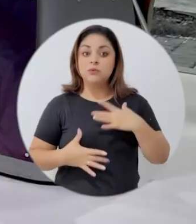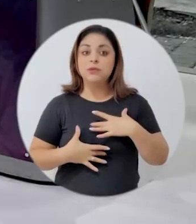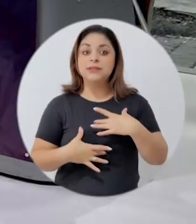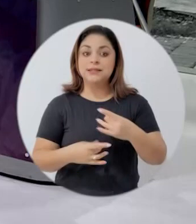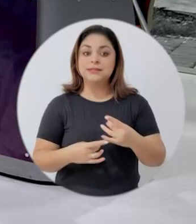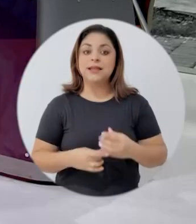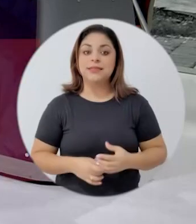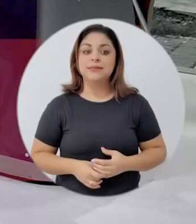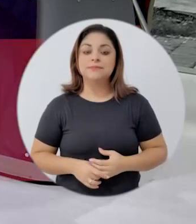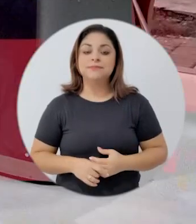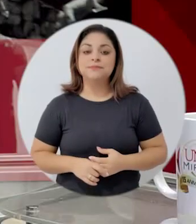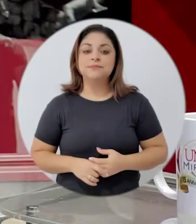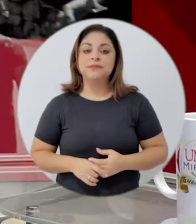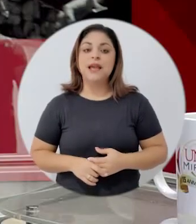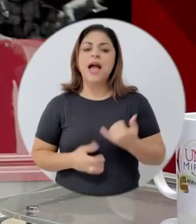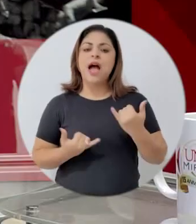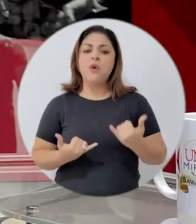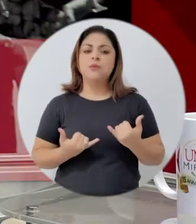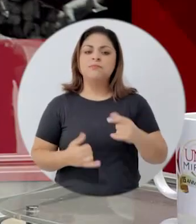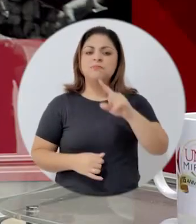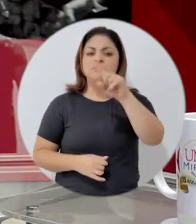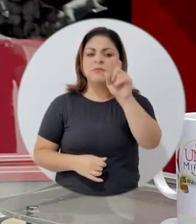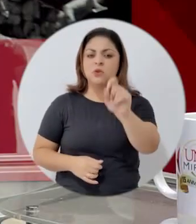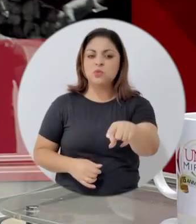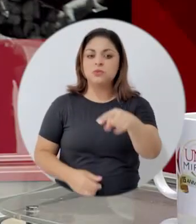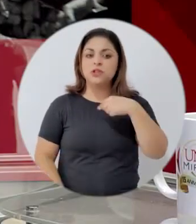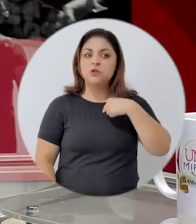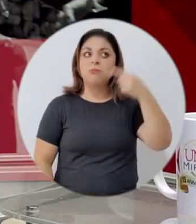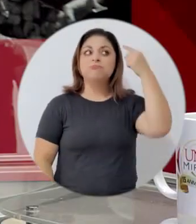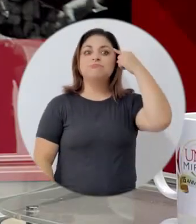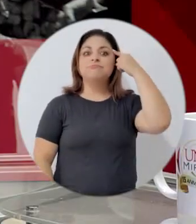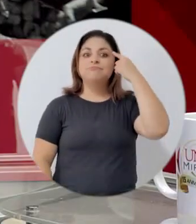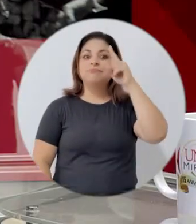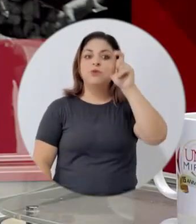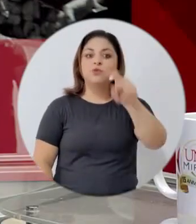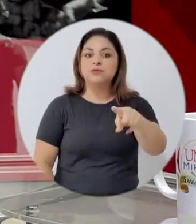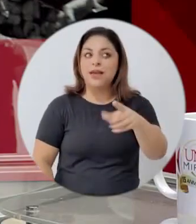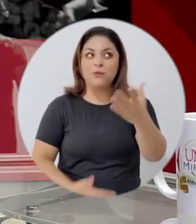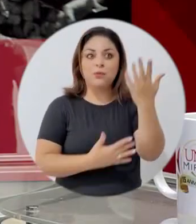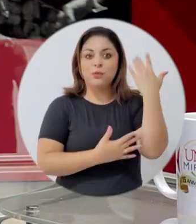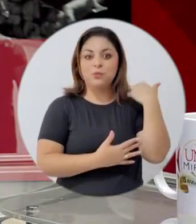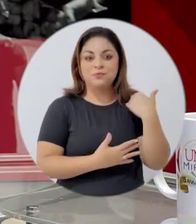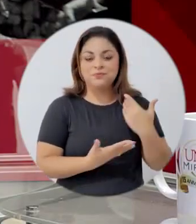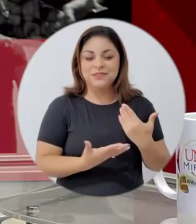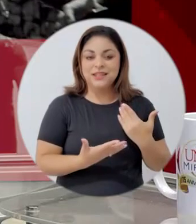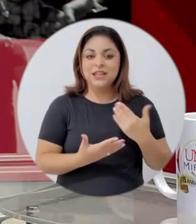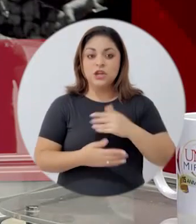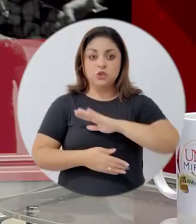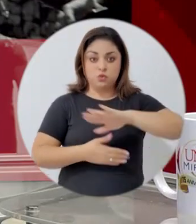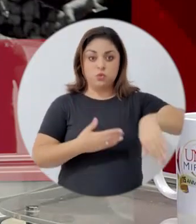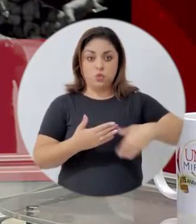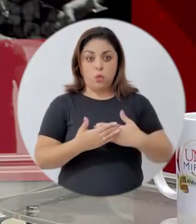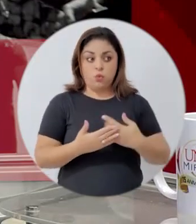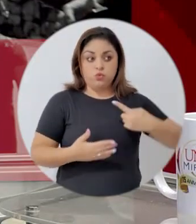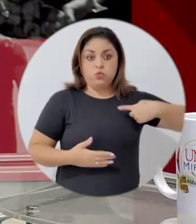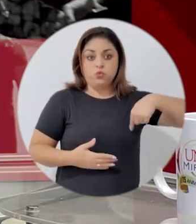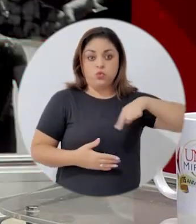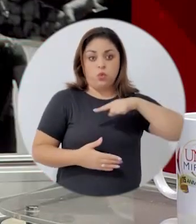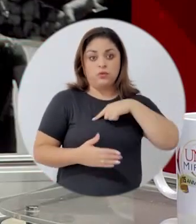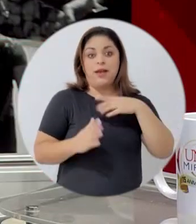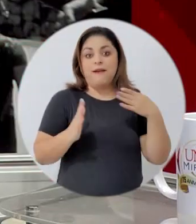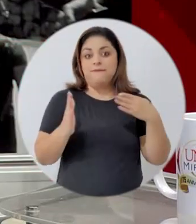bastante interesante. Ahora, la pregunta del millón, y esa me la hago yo desde que empezó el programa. Todos generamos una huella de